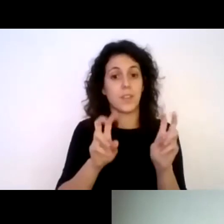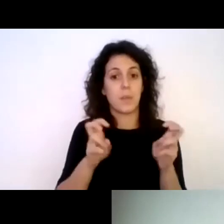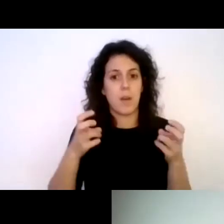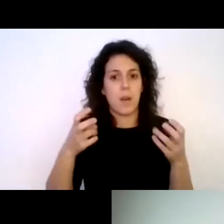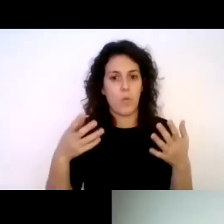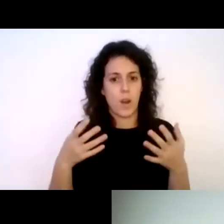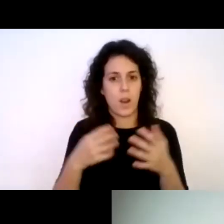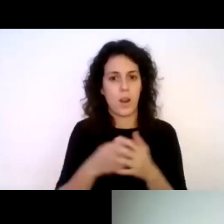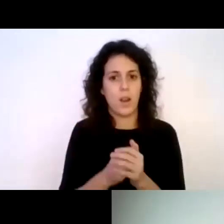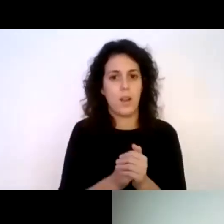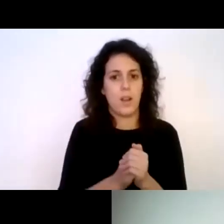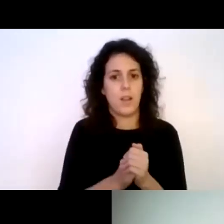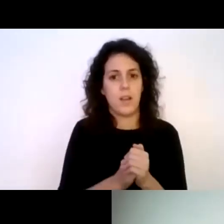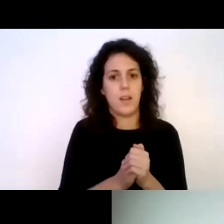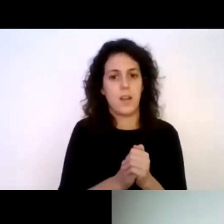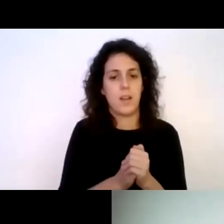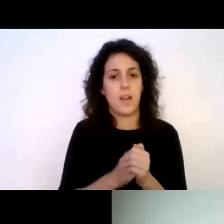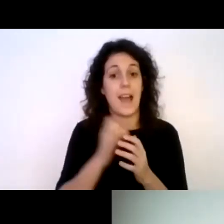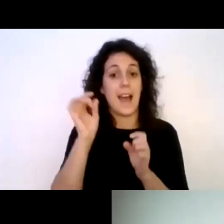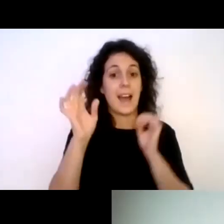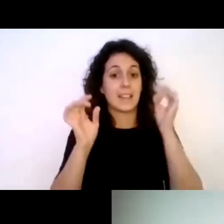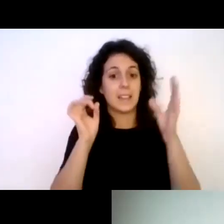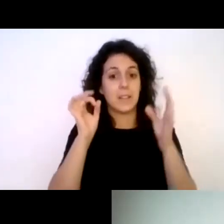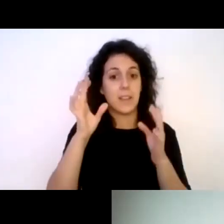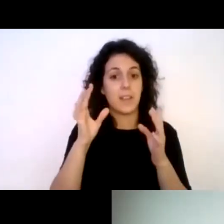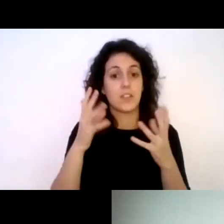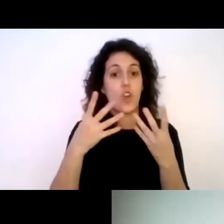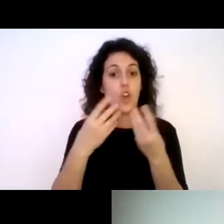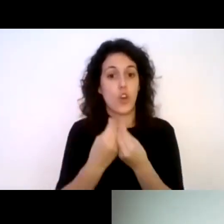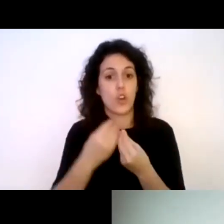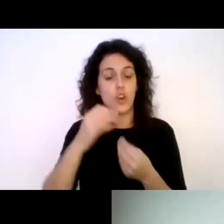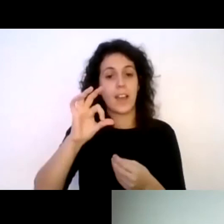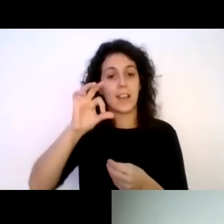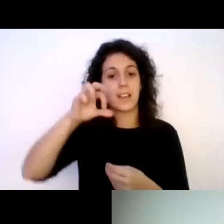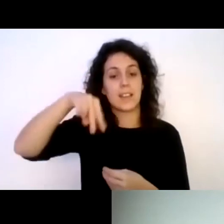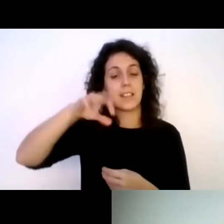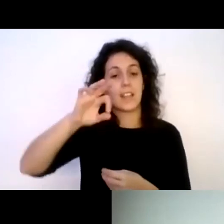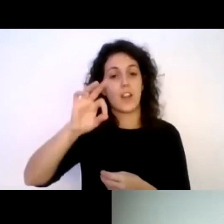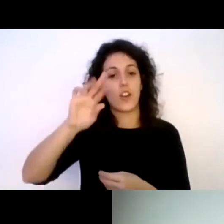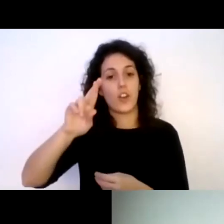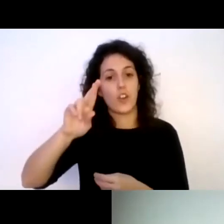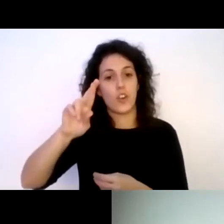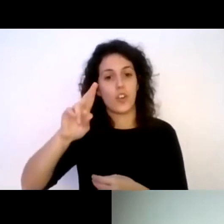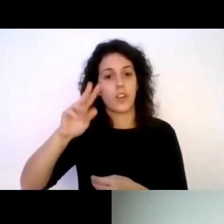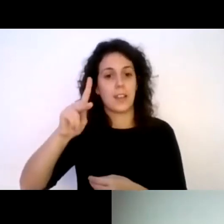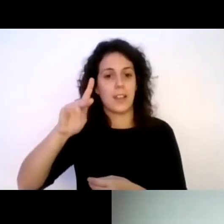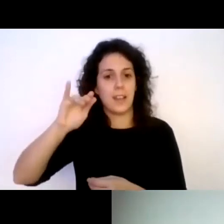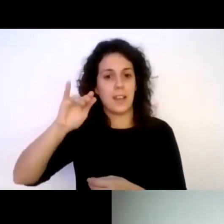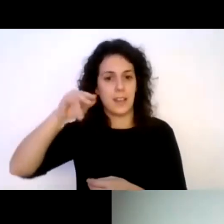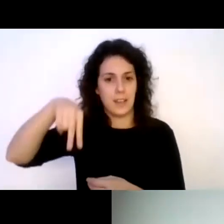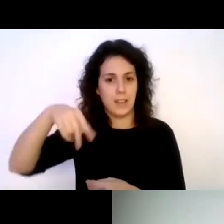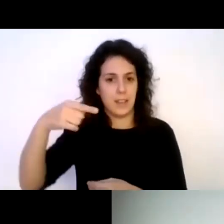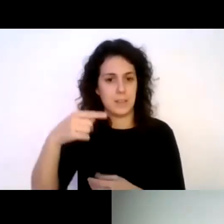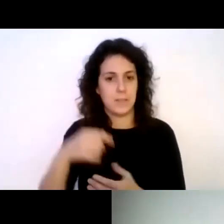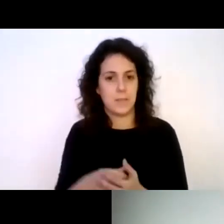lo cual es muy difícil de hacer en general. Pero si nos explicas cómo lo habéis hecho, vemos